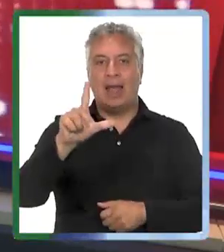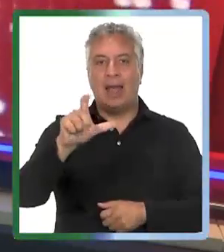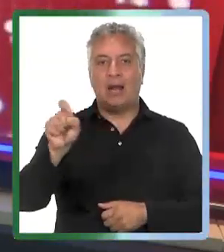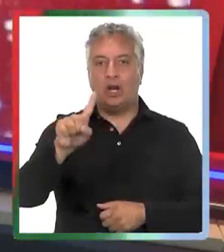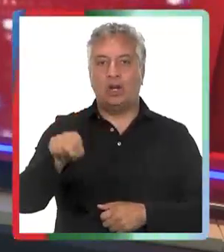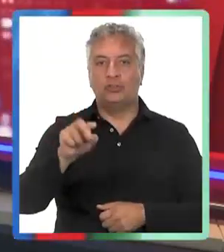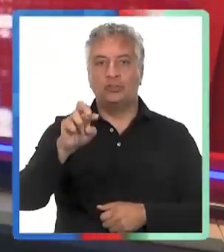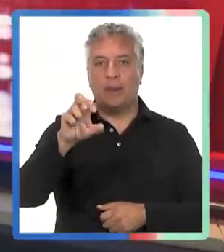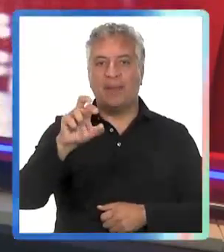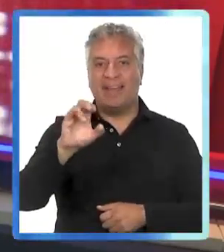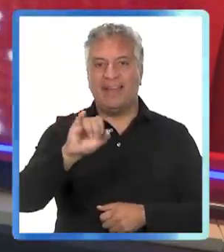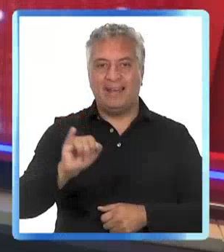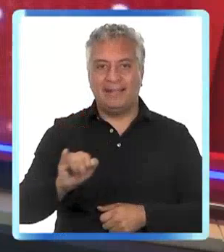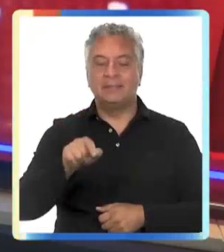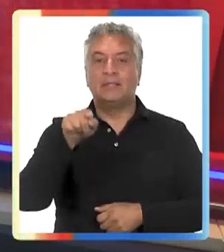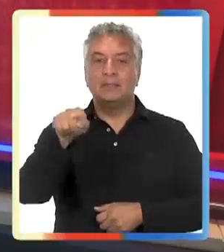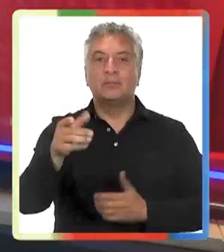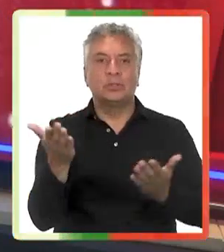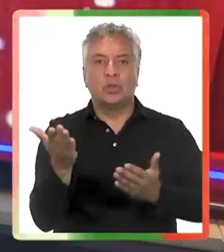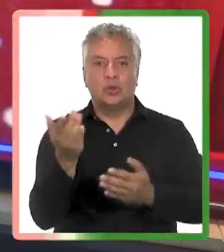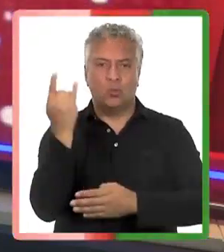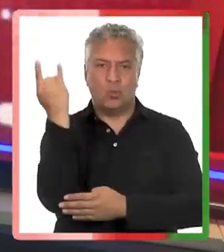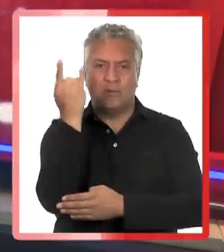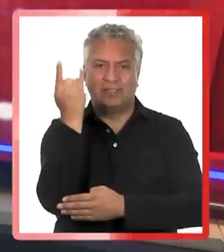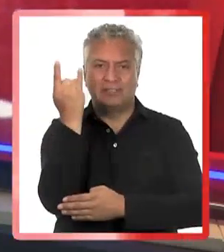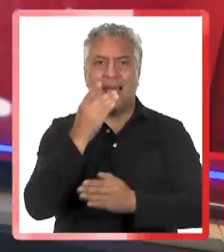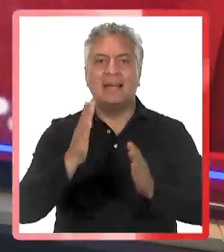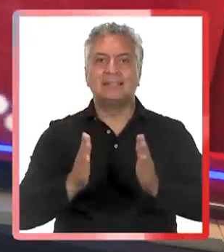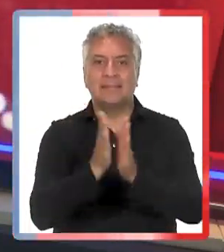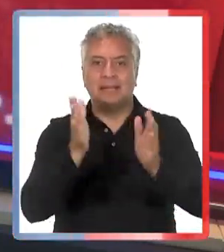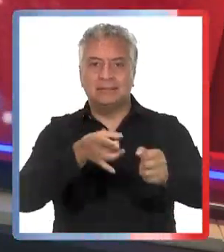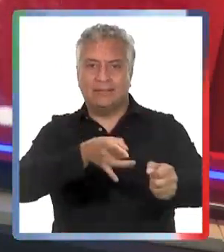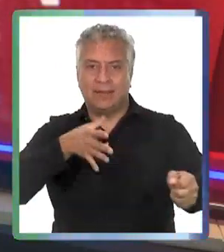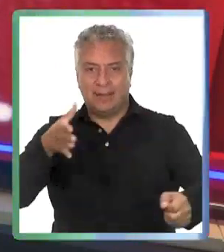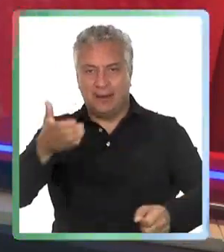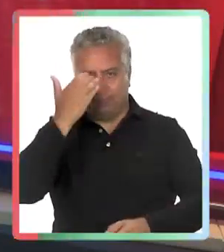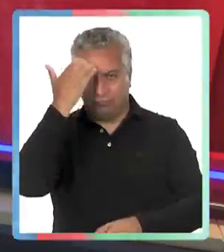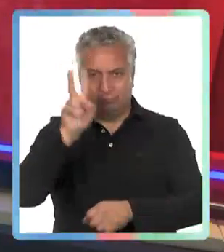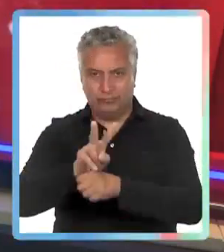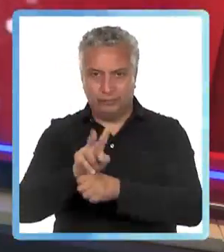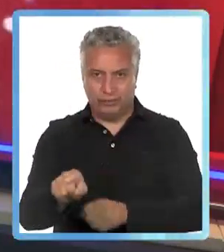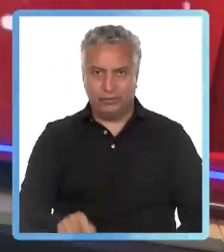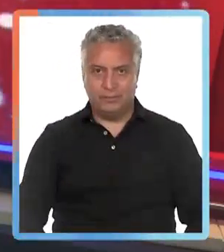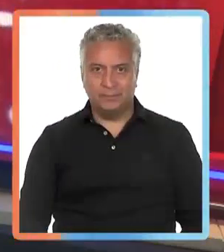infectólogo y decano de la Facultad de Medicina y Ciencias de la Universidad San Sebastián. No se vayan.